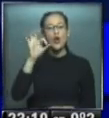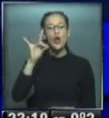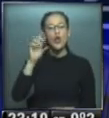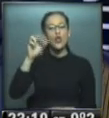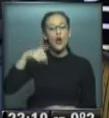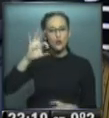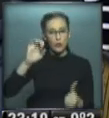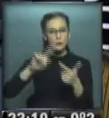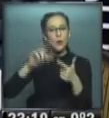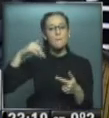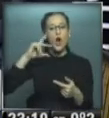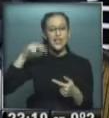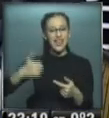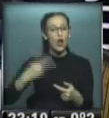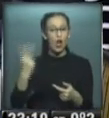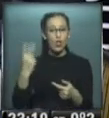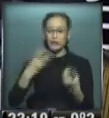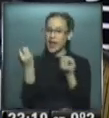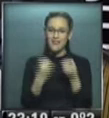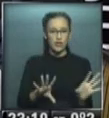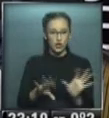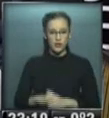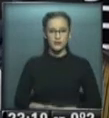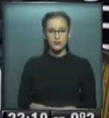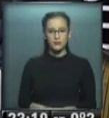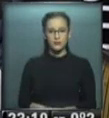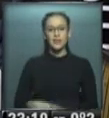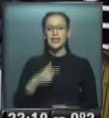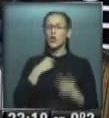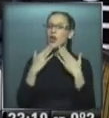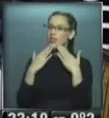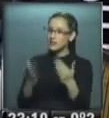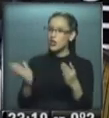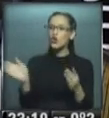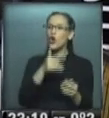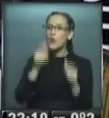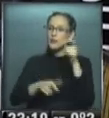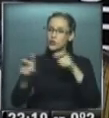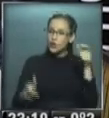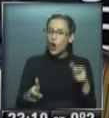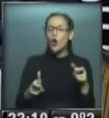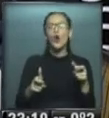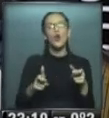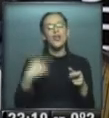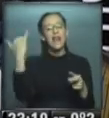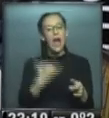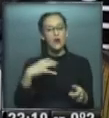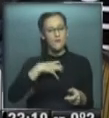Molina. Quiero agradecer a todos los miembros de la comisión directiva que me honraron con, y